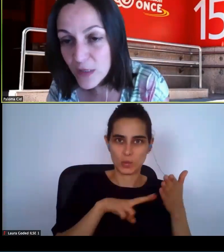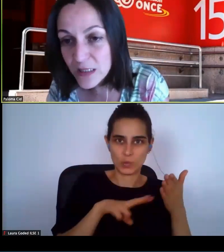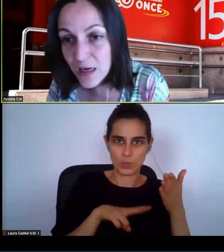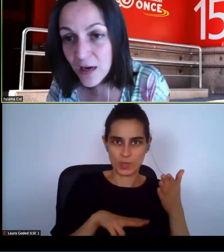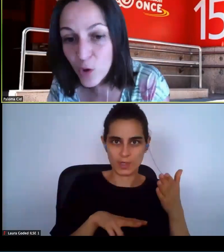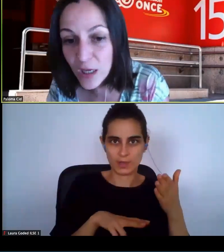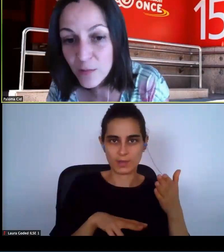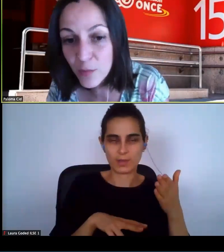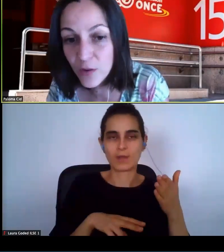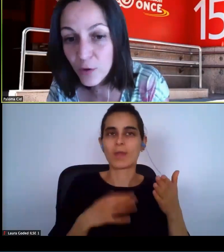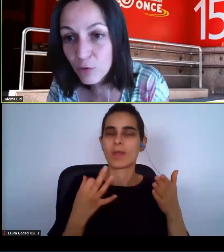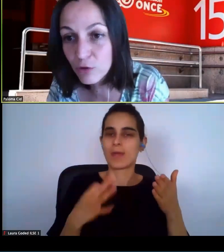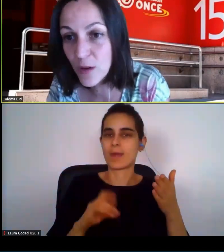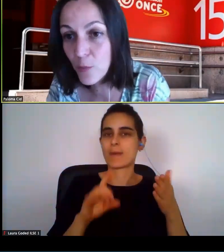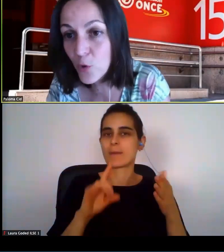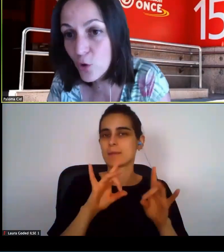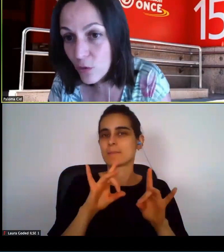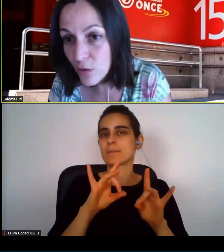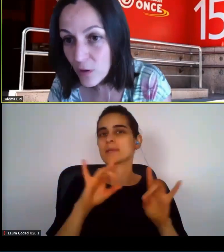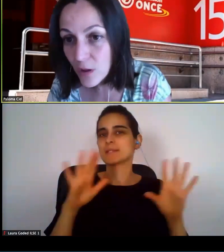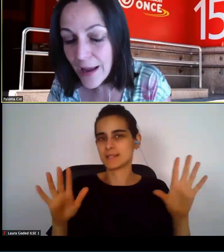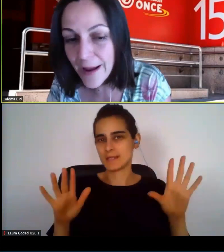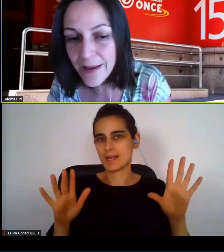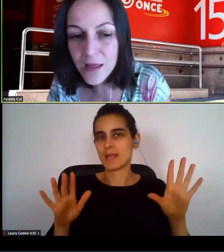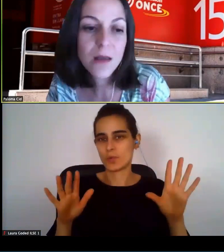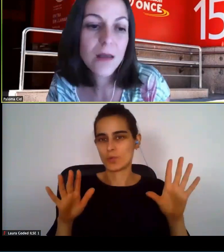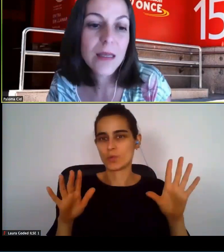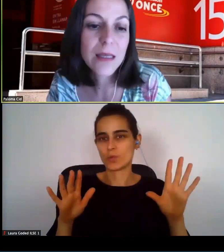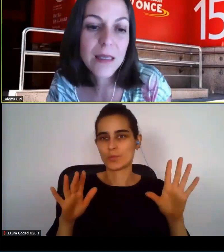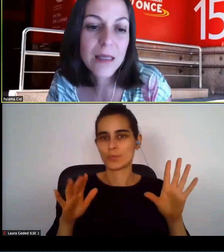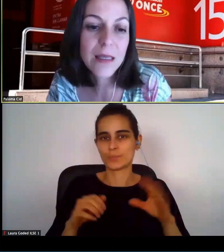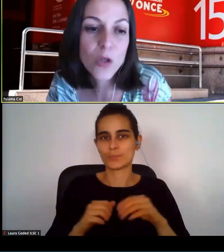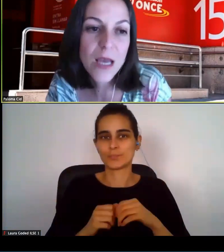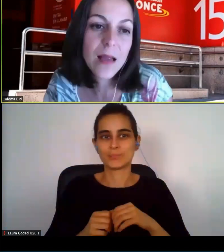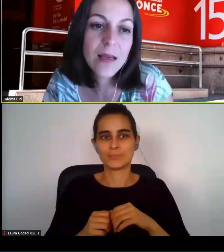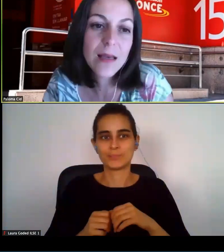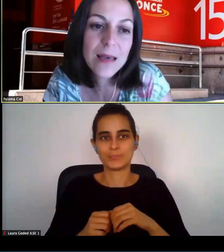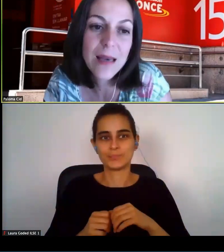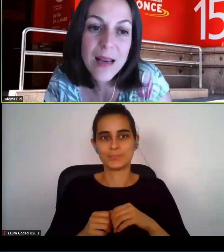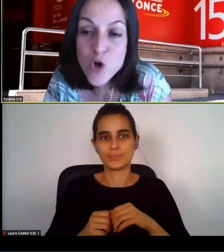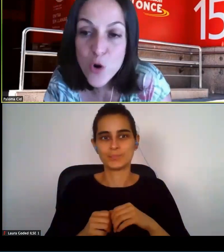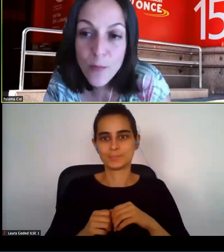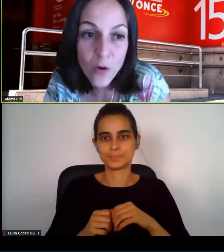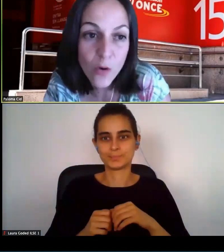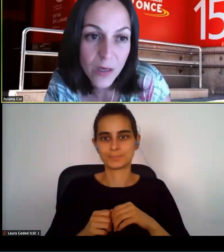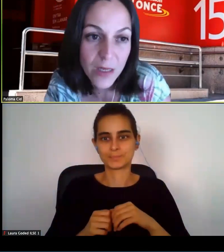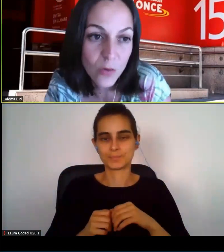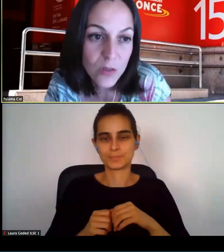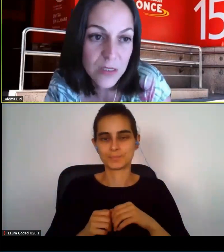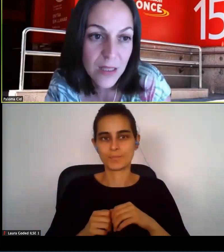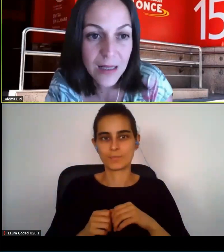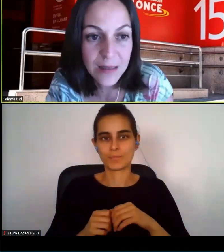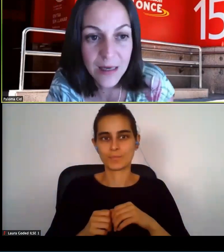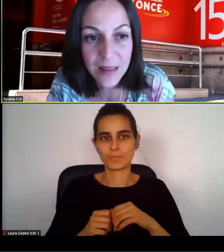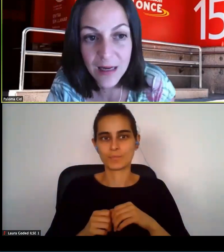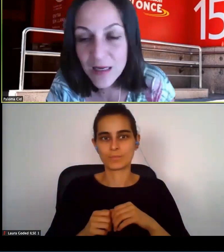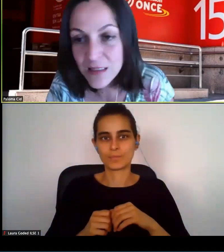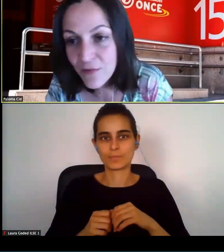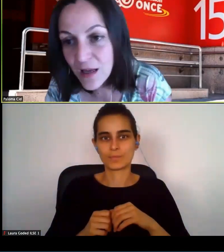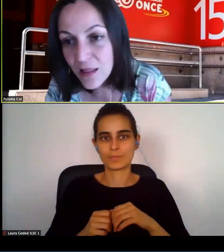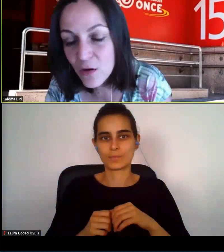poquito más claro qué tipo de productos de apoyo hay. Y luego ya el nombre concreto, es decir, la